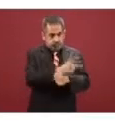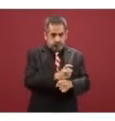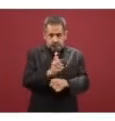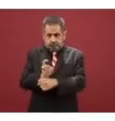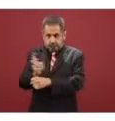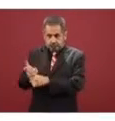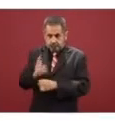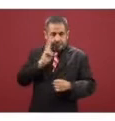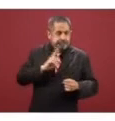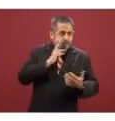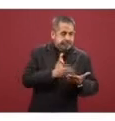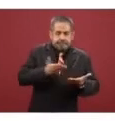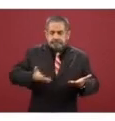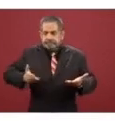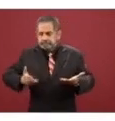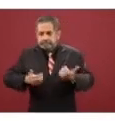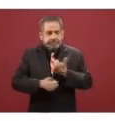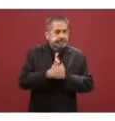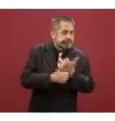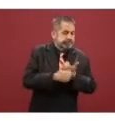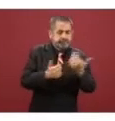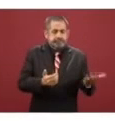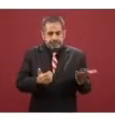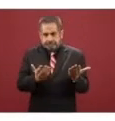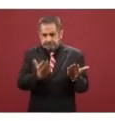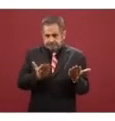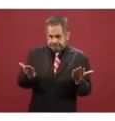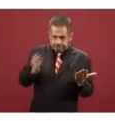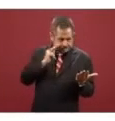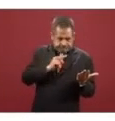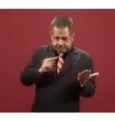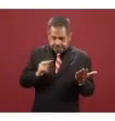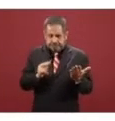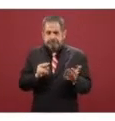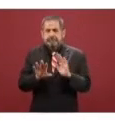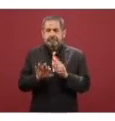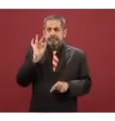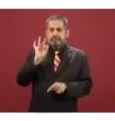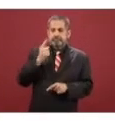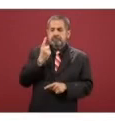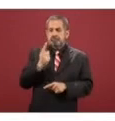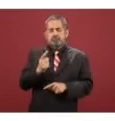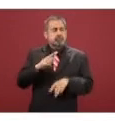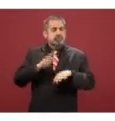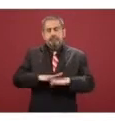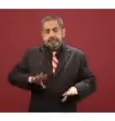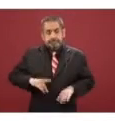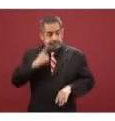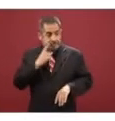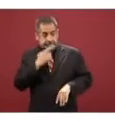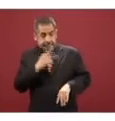proceso transparente donde se reciben las propuestas técnicas y económicas y se selecciona la que garantiza las mejores condiciones al